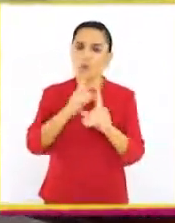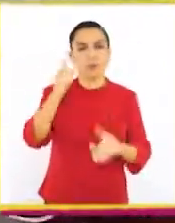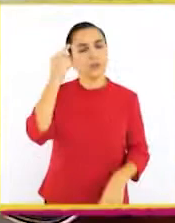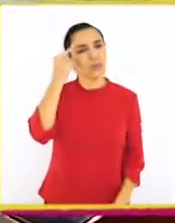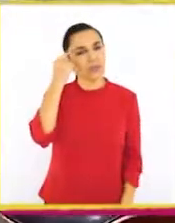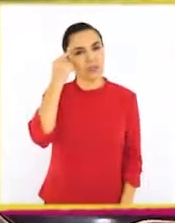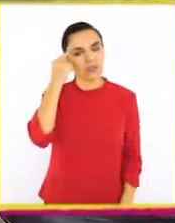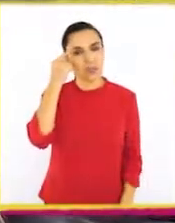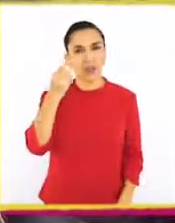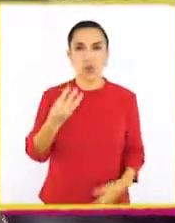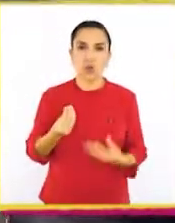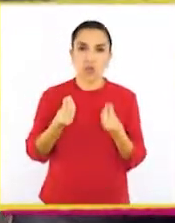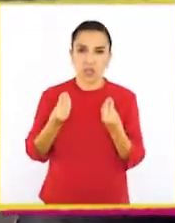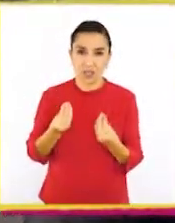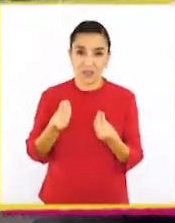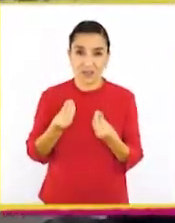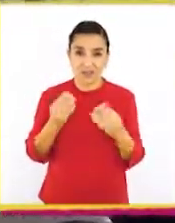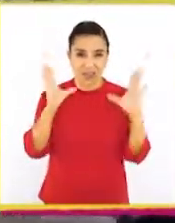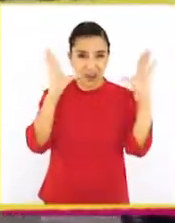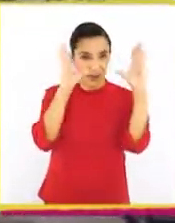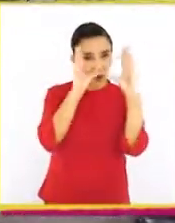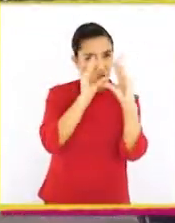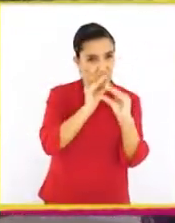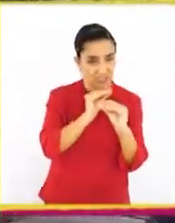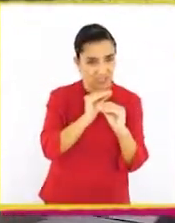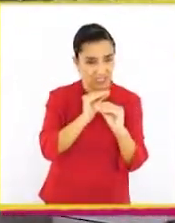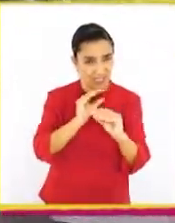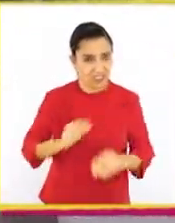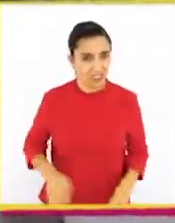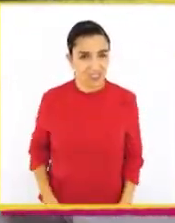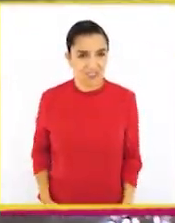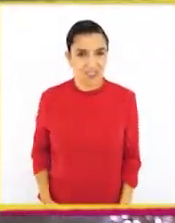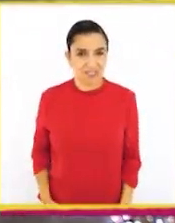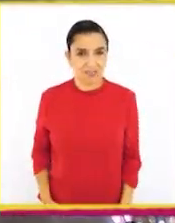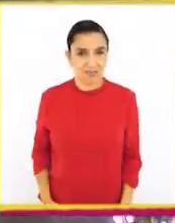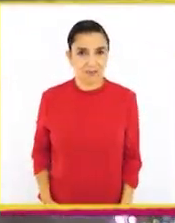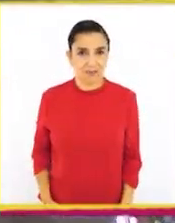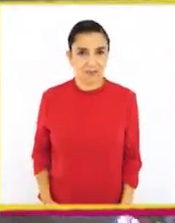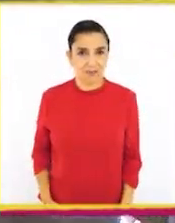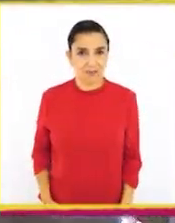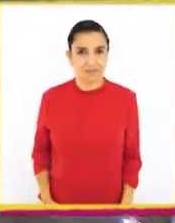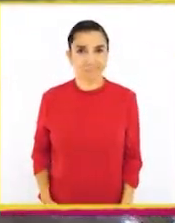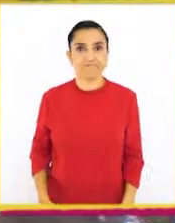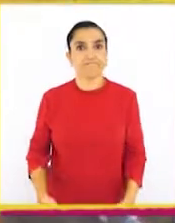hay algo que no había pensado. ¿Qué va a pasar cuando sea de noche?